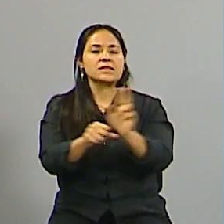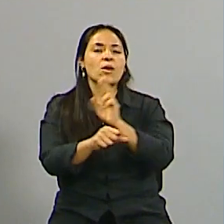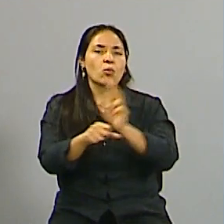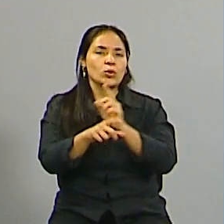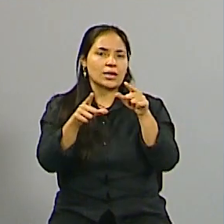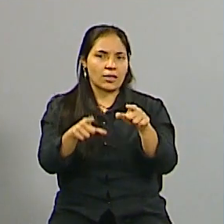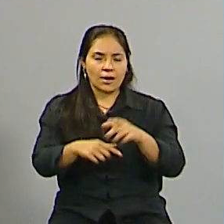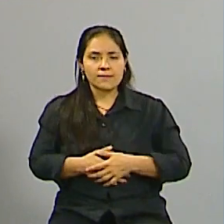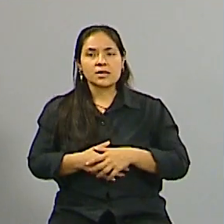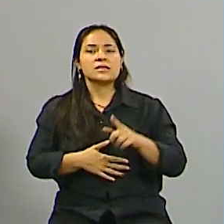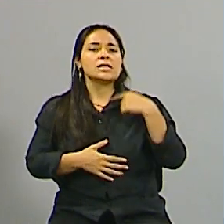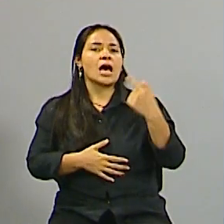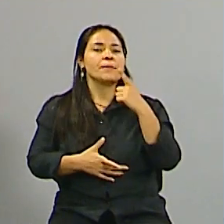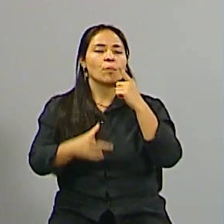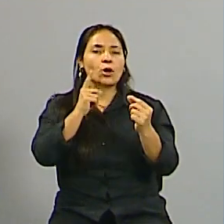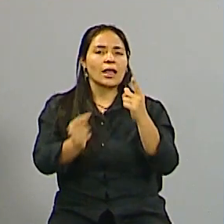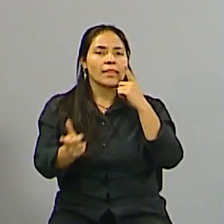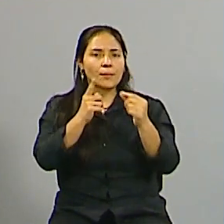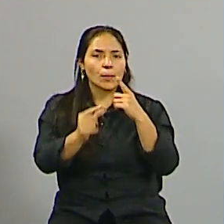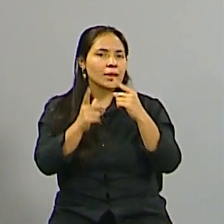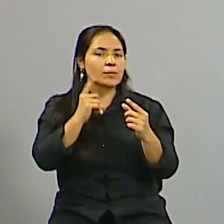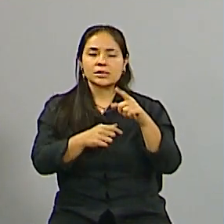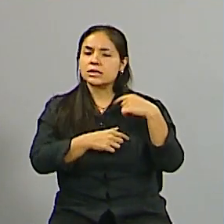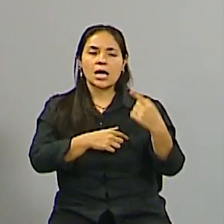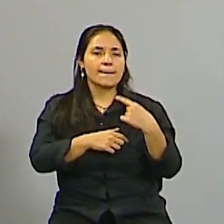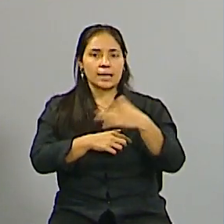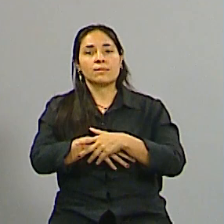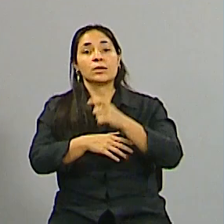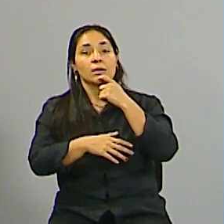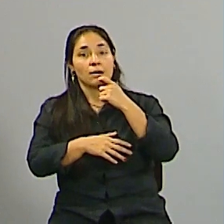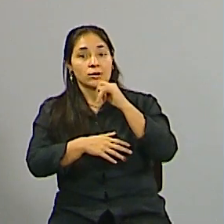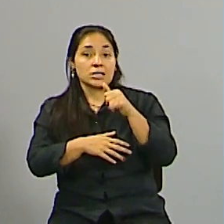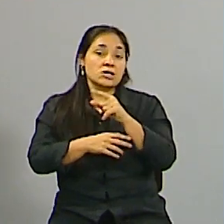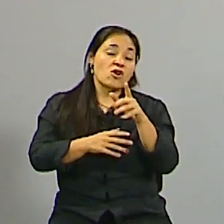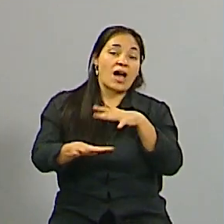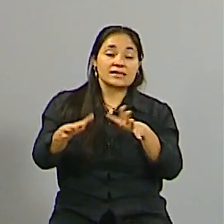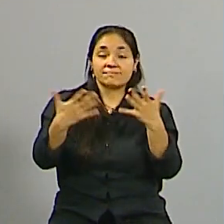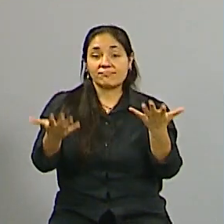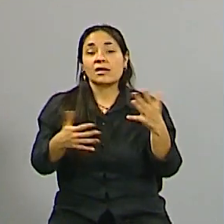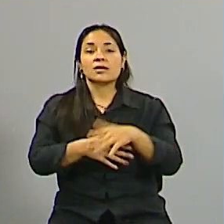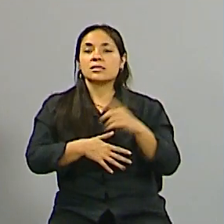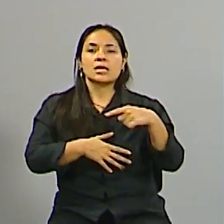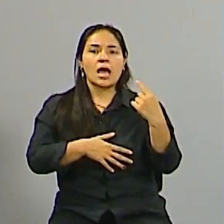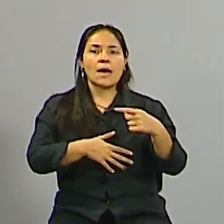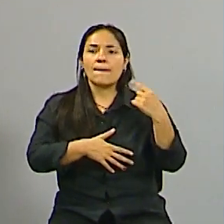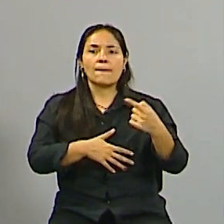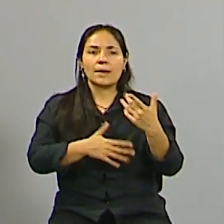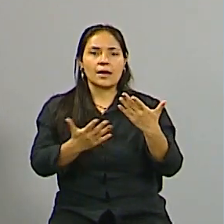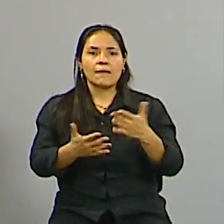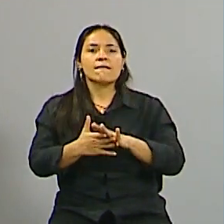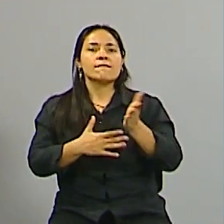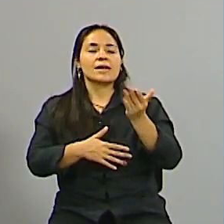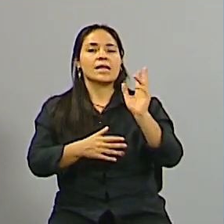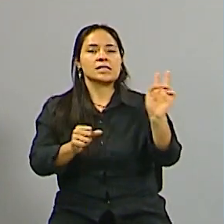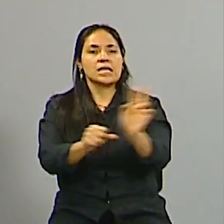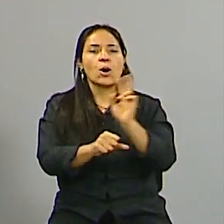porque siempre el reclamo es eso, ¿no? Por más que se haga o no, siempre está el tema de estamos en deuda con brindar seguridad a